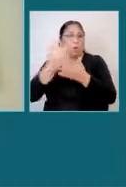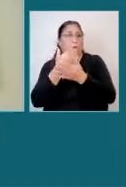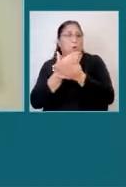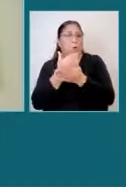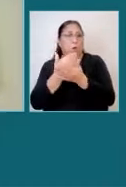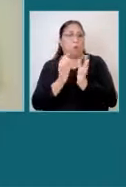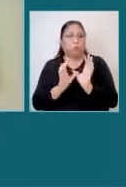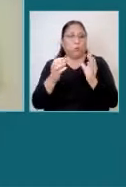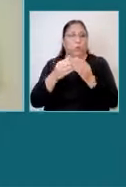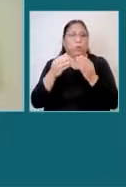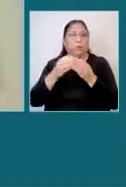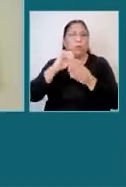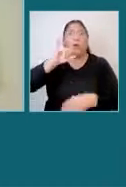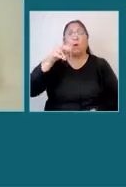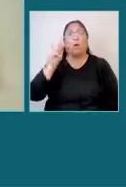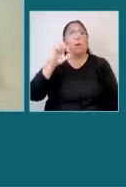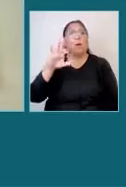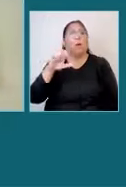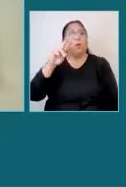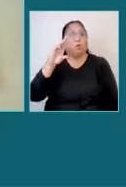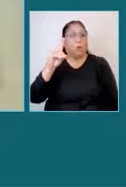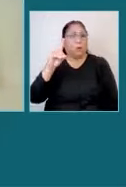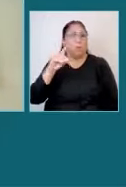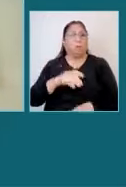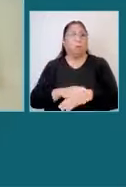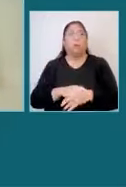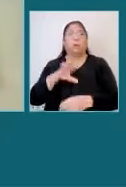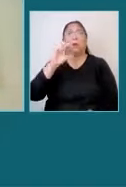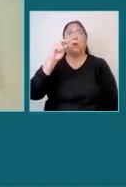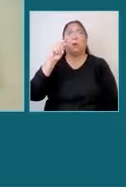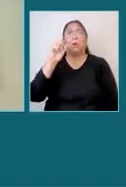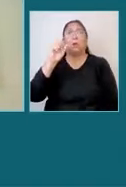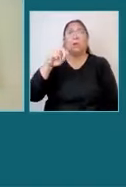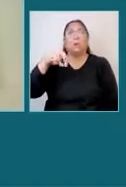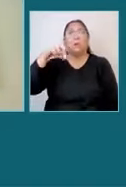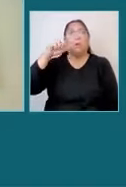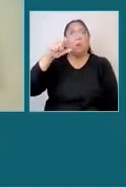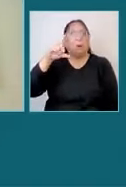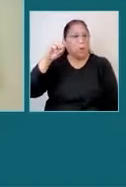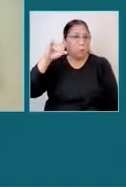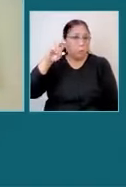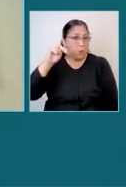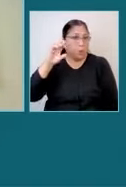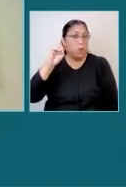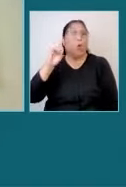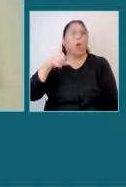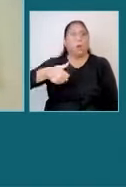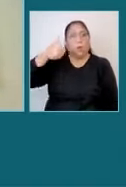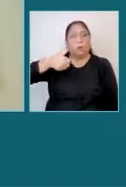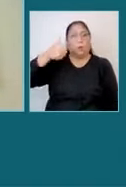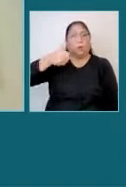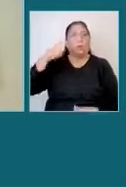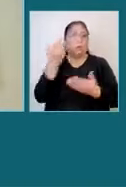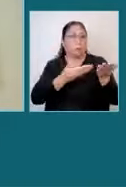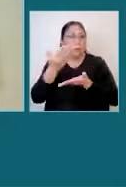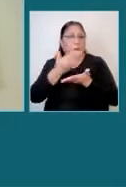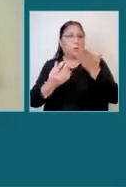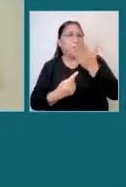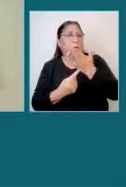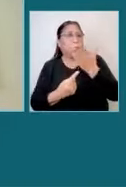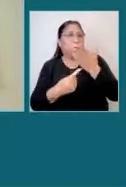Emprendimiento HUB UDEP, el señor Cristian Palomino Pacheco, director ejecutivo de la Oficina Ejecutiva de Transferencia Tecnológica